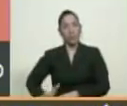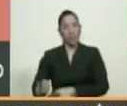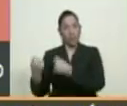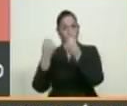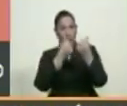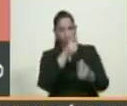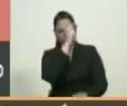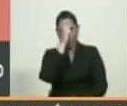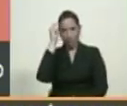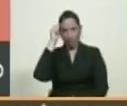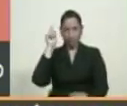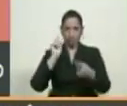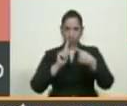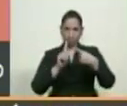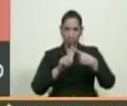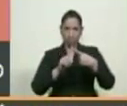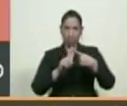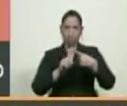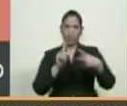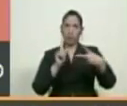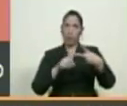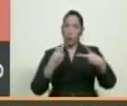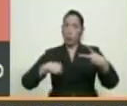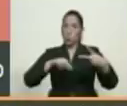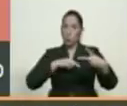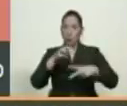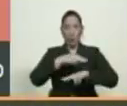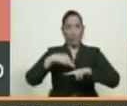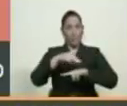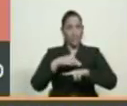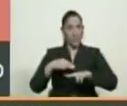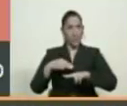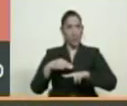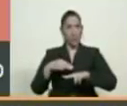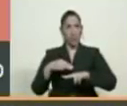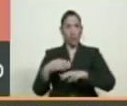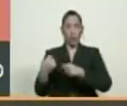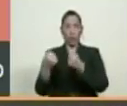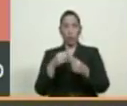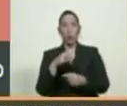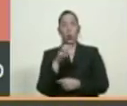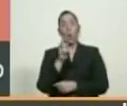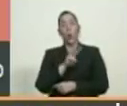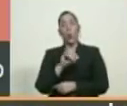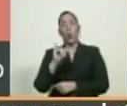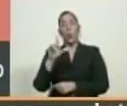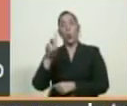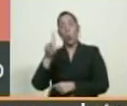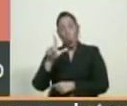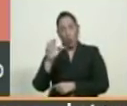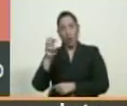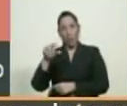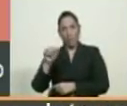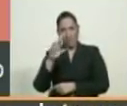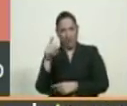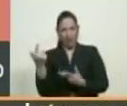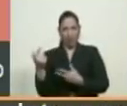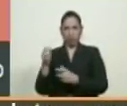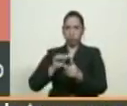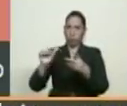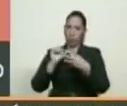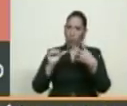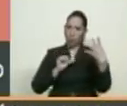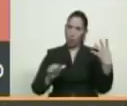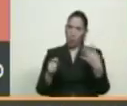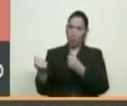económica, Tarek El Aissami, nuestro ministro Wilmar Castro Sotelo y todos los ministros del área económica, con los principales